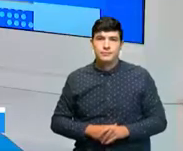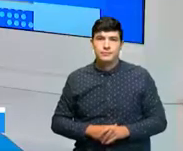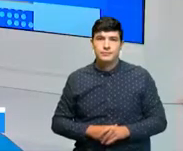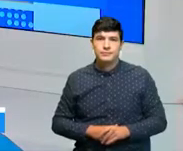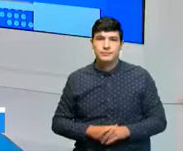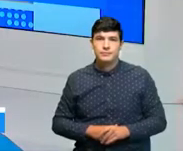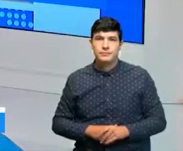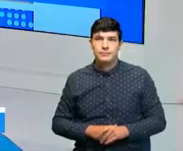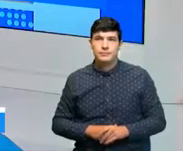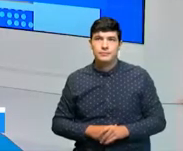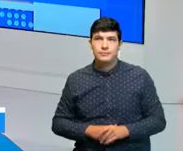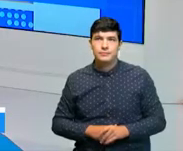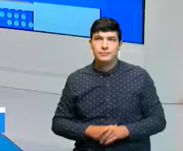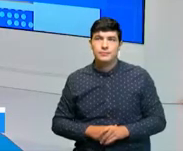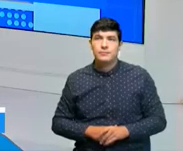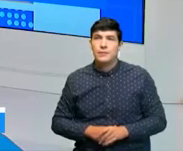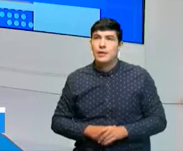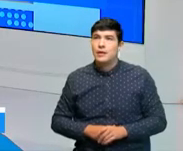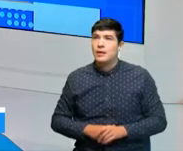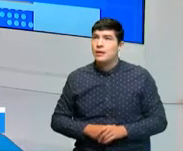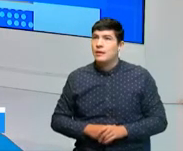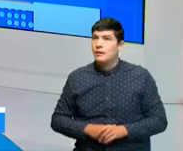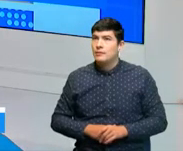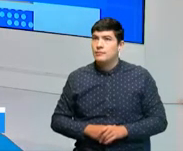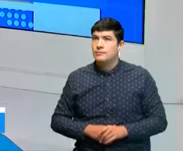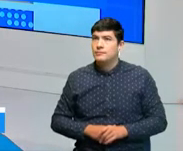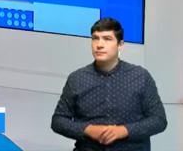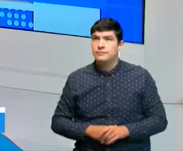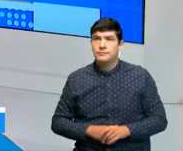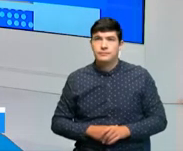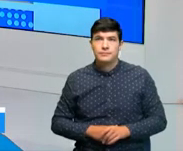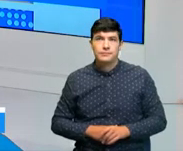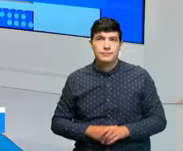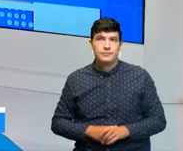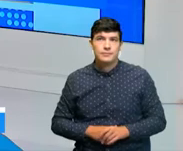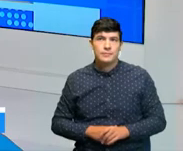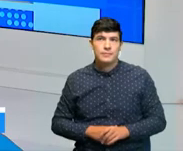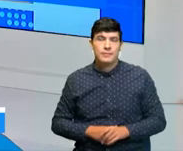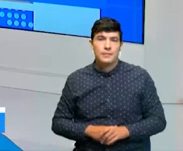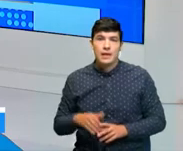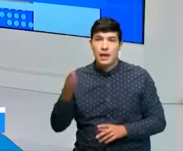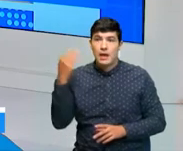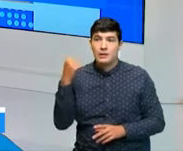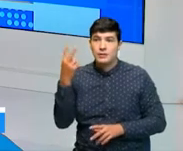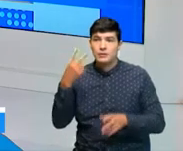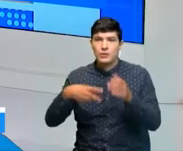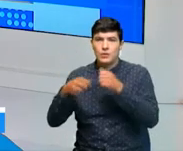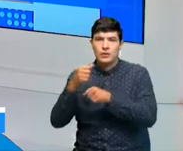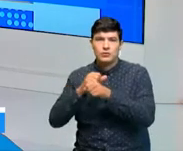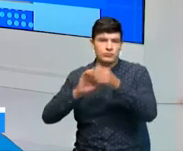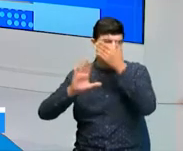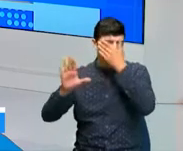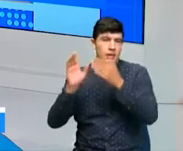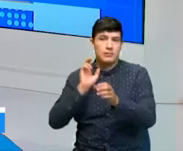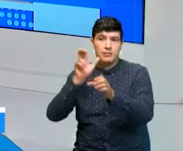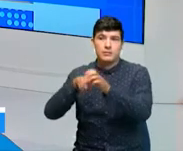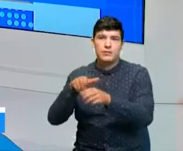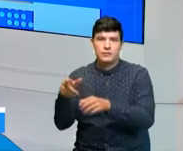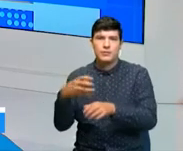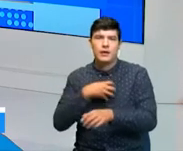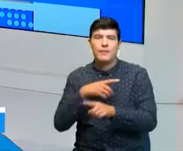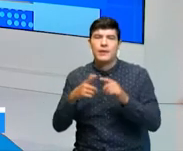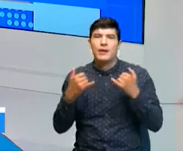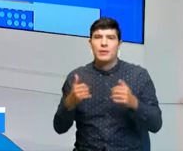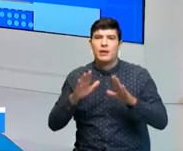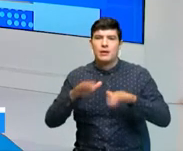Y luego de 2 años por fuera de casa, el equipo de baloncesto Búcaros volverá a la capital del departamento de Santander. Además, se prepara para afrontar la Liga